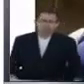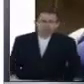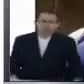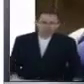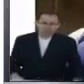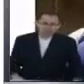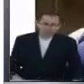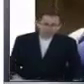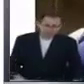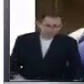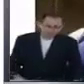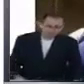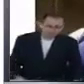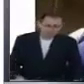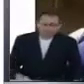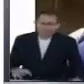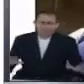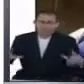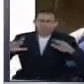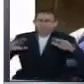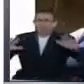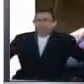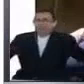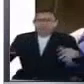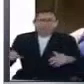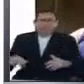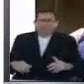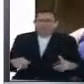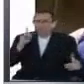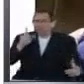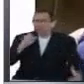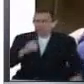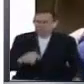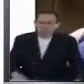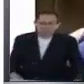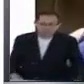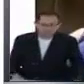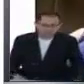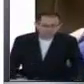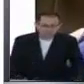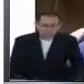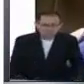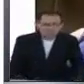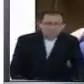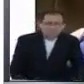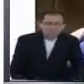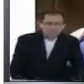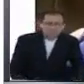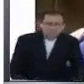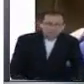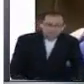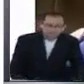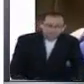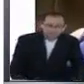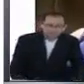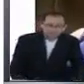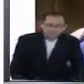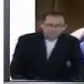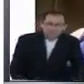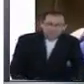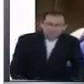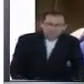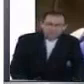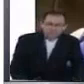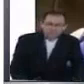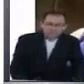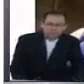Por eso me gusta esto. O sea, no es algo suave lo que Jesús hizo en la cruz del Calvario. Sigamos acá.